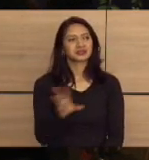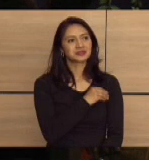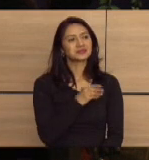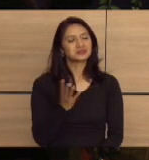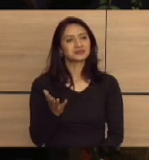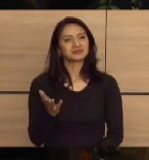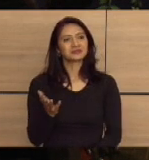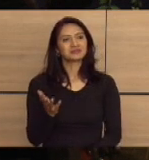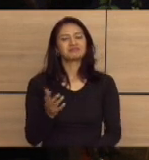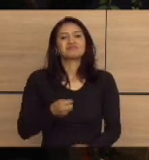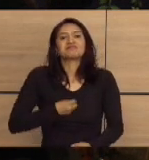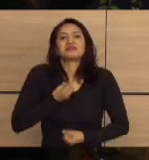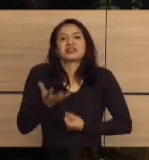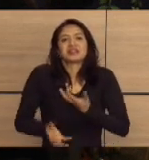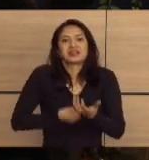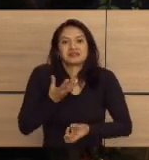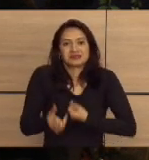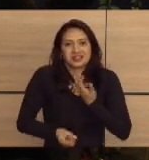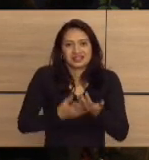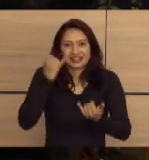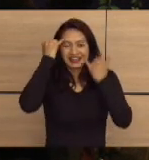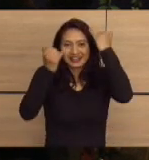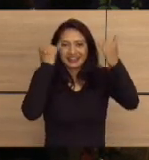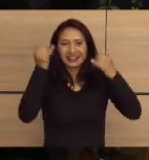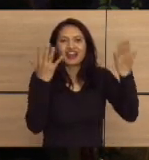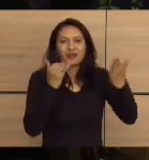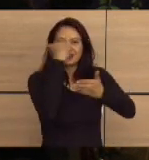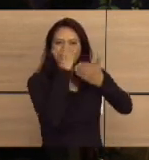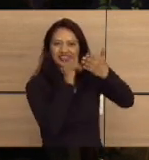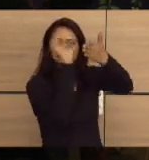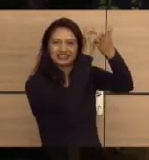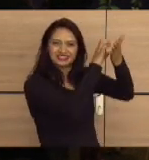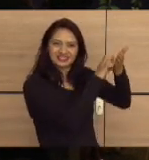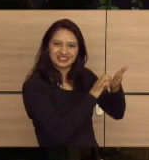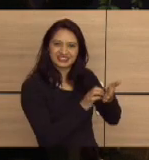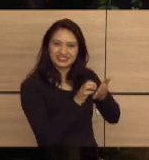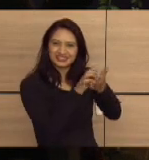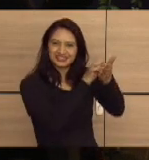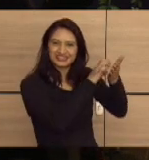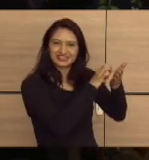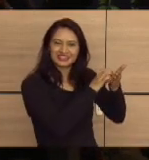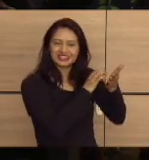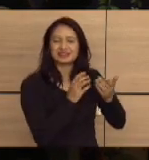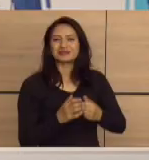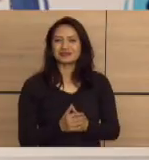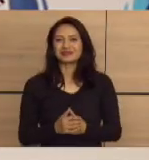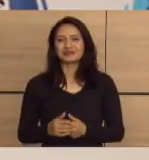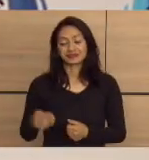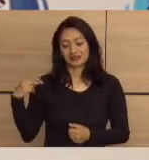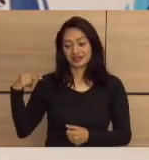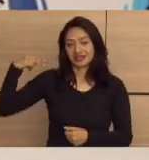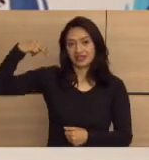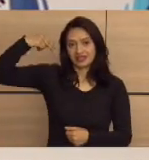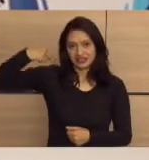no solamente expresar las ideas, sino con arte recrear lo que han sido estas discusiones. Vamos a ir mirando varios mensajes: el papel de la historia, la ética y